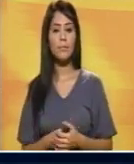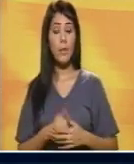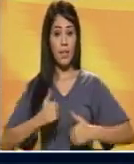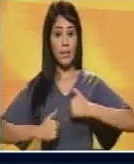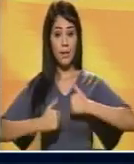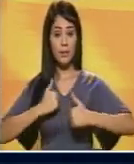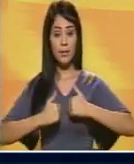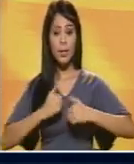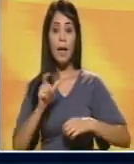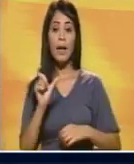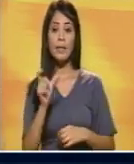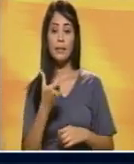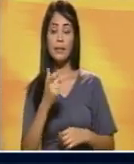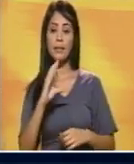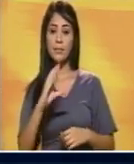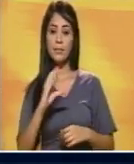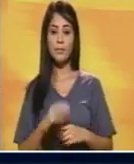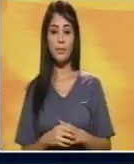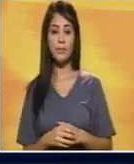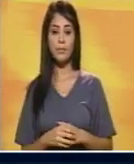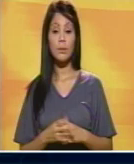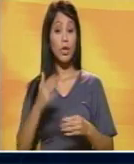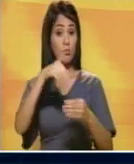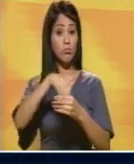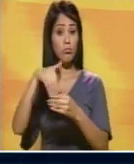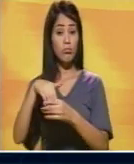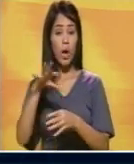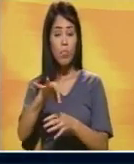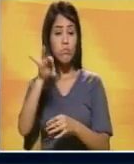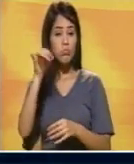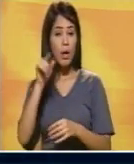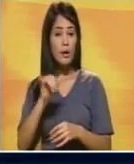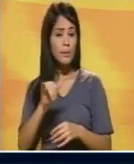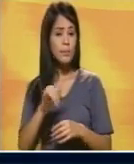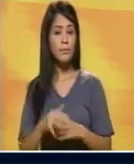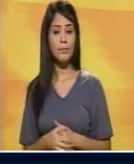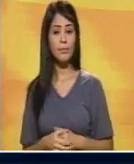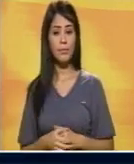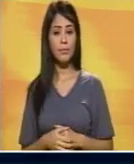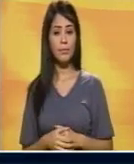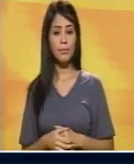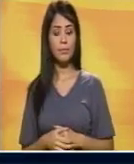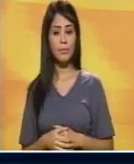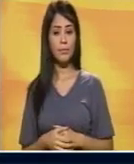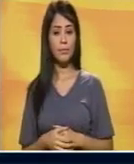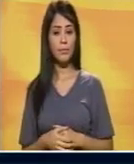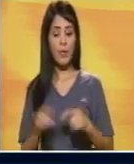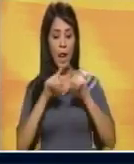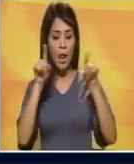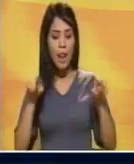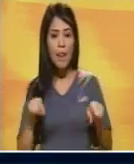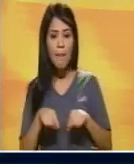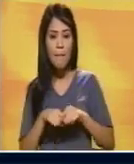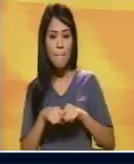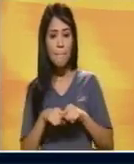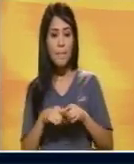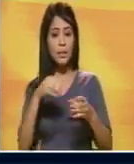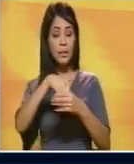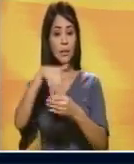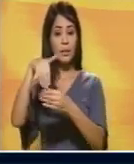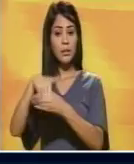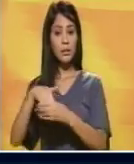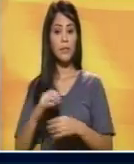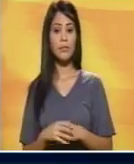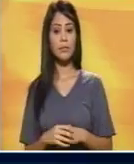candidatura de Guillermo Cal. Hay que votar por él, hay cuatro tarjetas, una de las cuales es, por cierto, la tarjeta del Partido Social